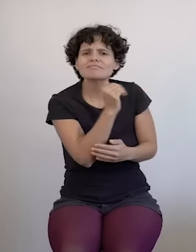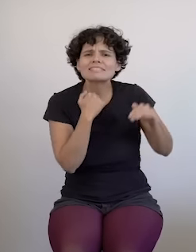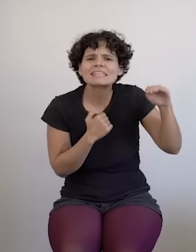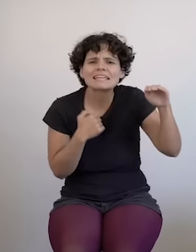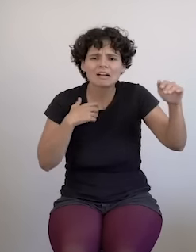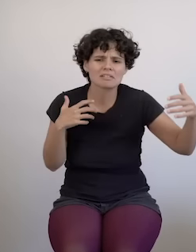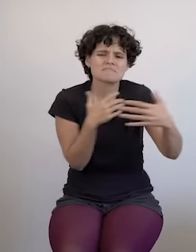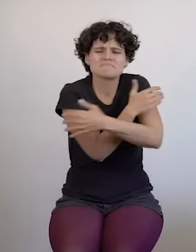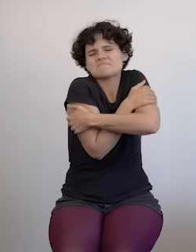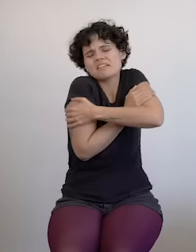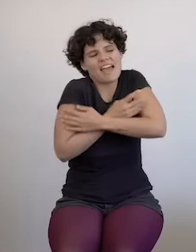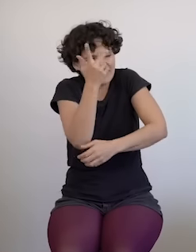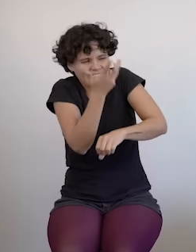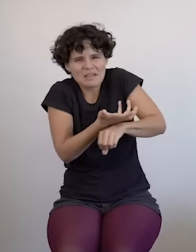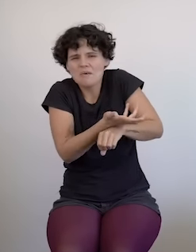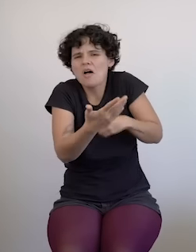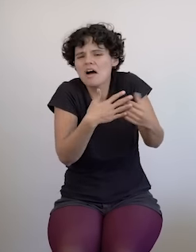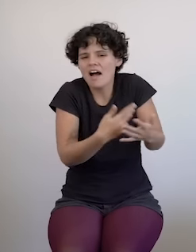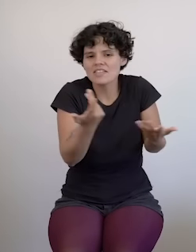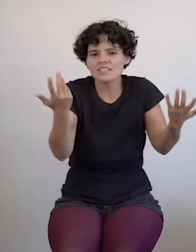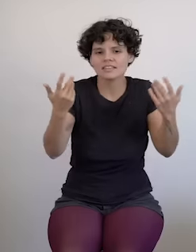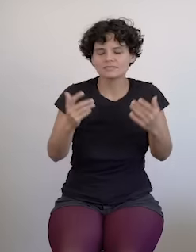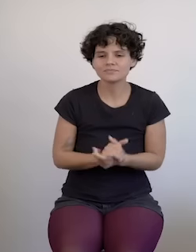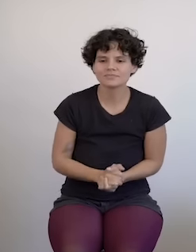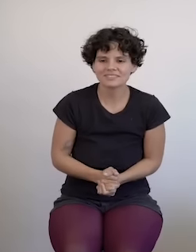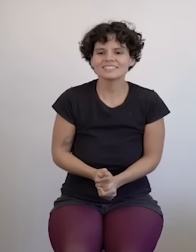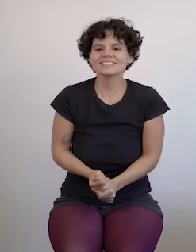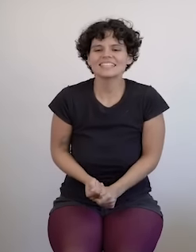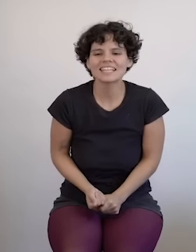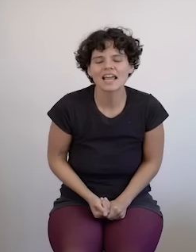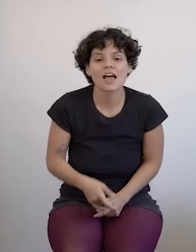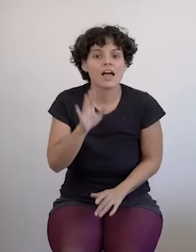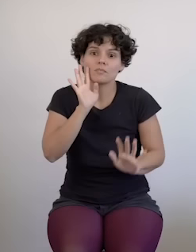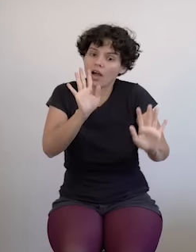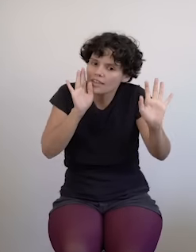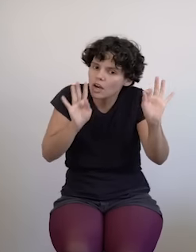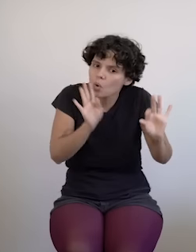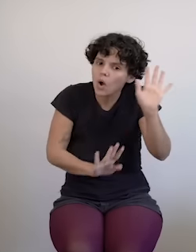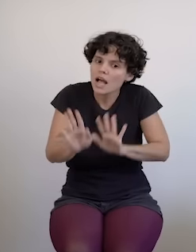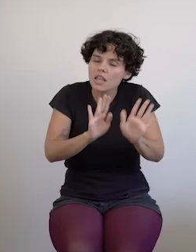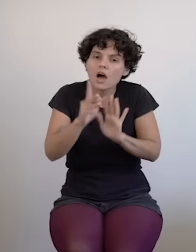quererle cariño y este guan. Cuidado que con la prima.